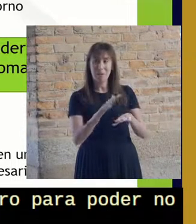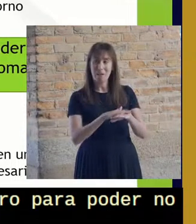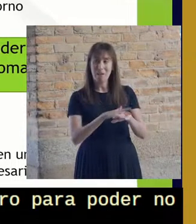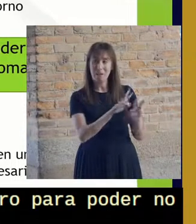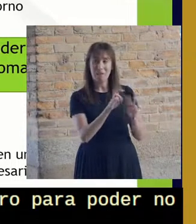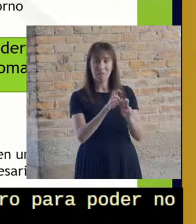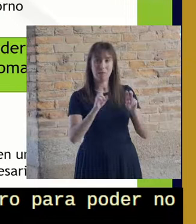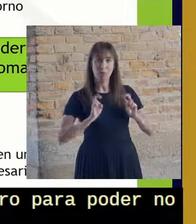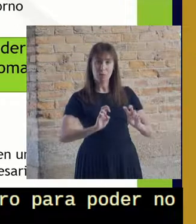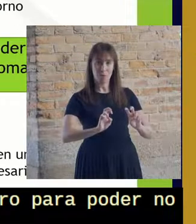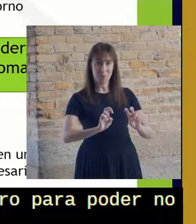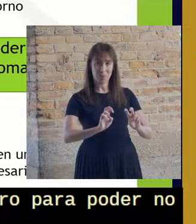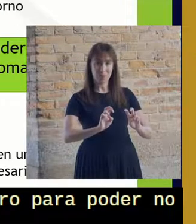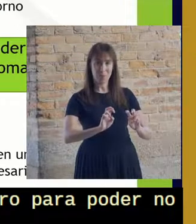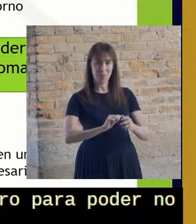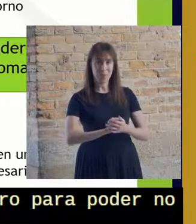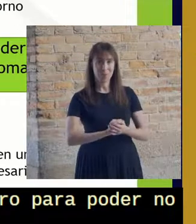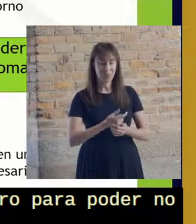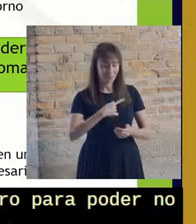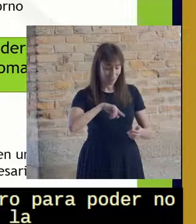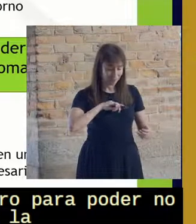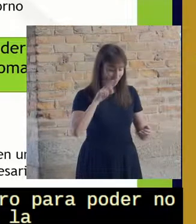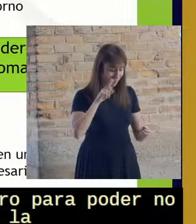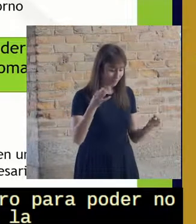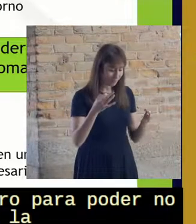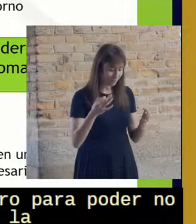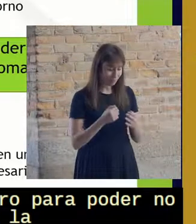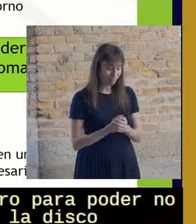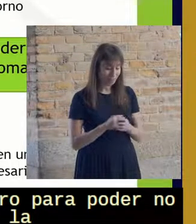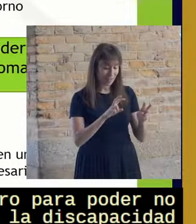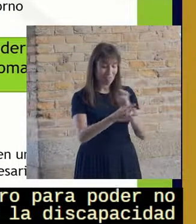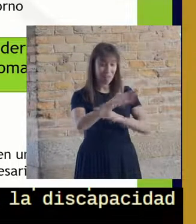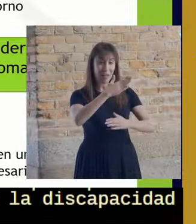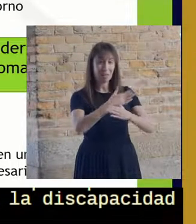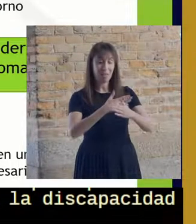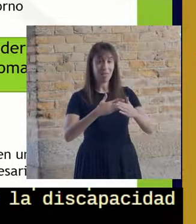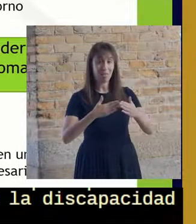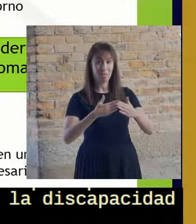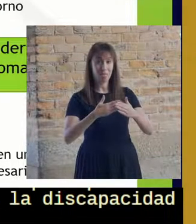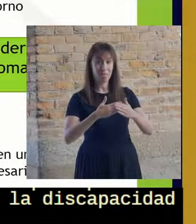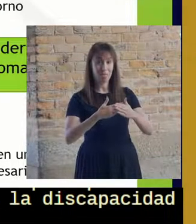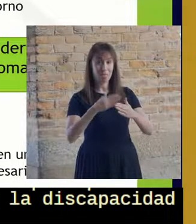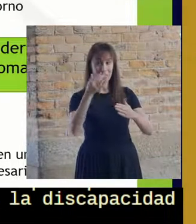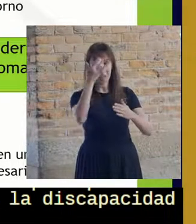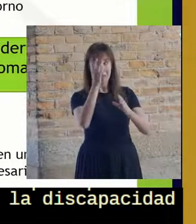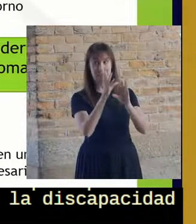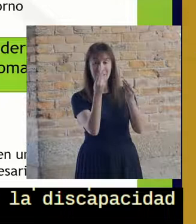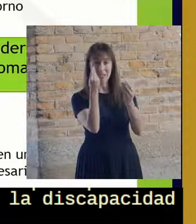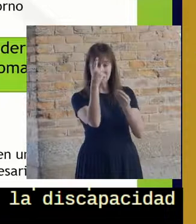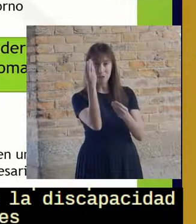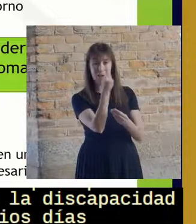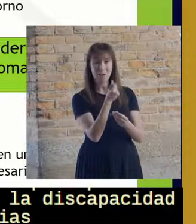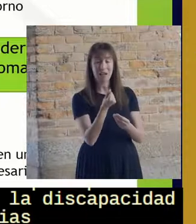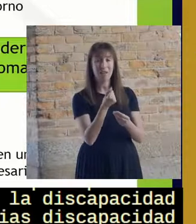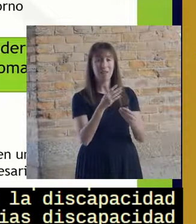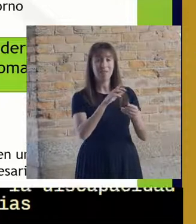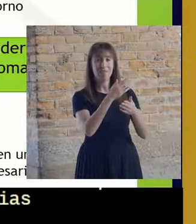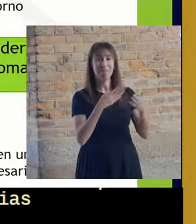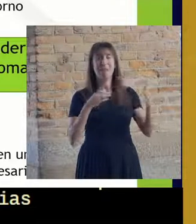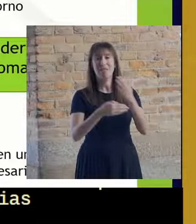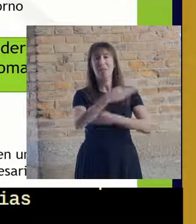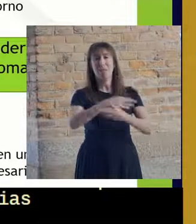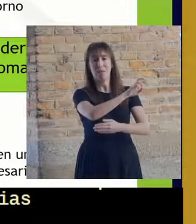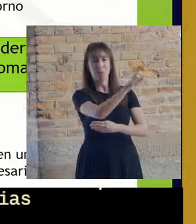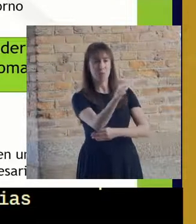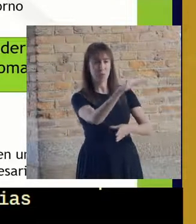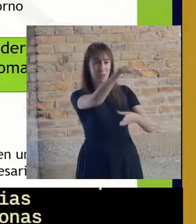modo de introducción eh vemos que la la discapacidad sensorial engloba varios aspectos y vari varias discapacidades Entonces nos